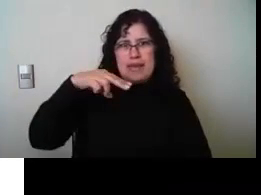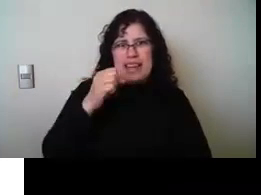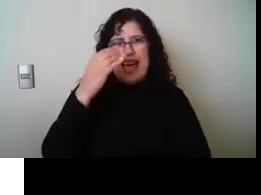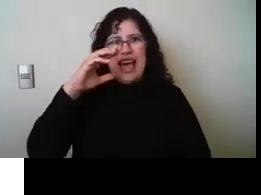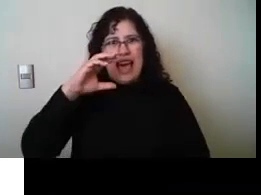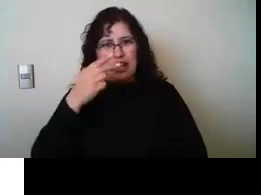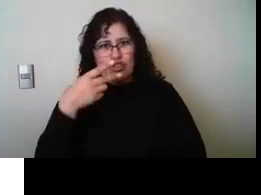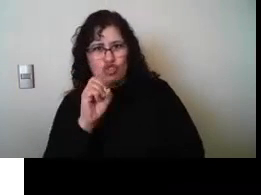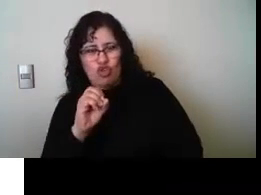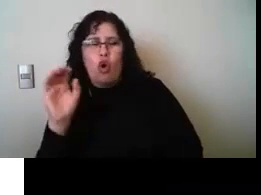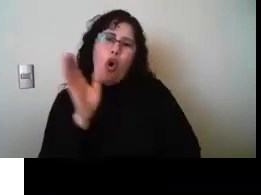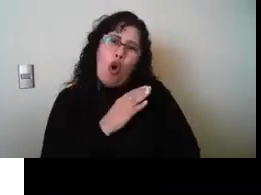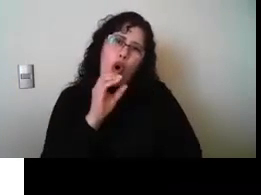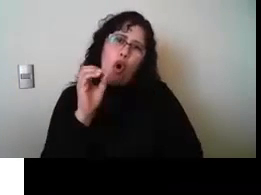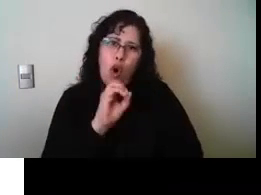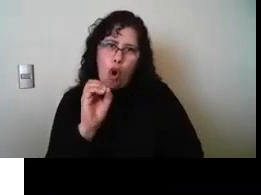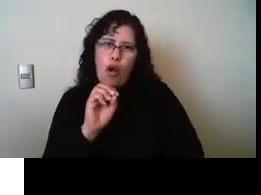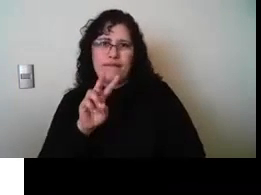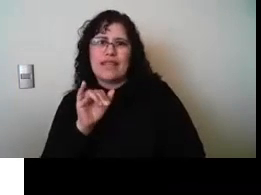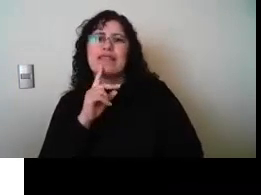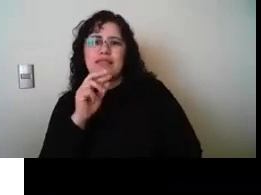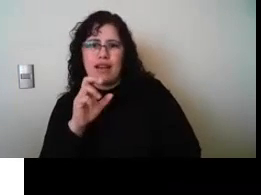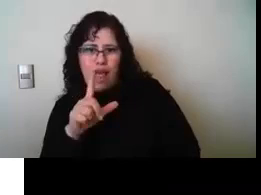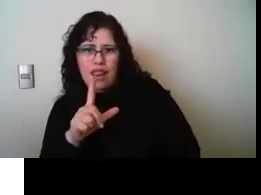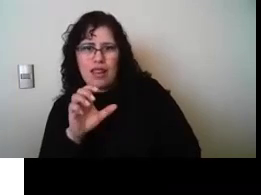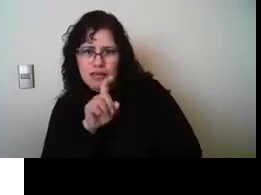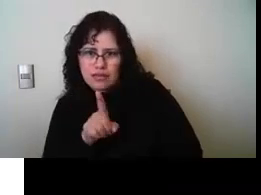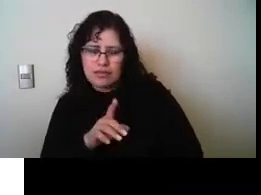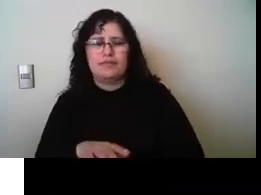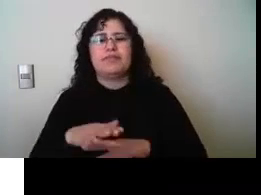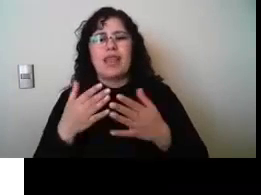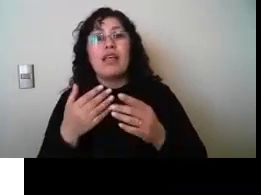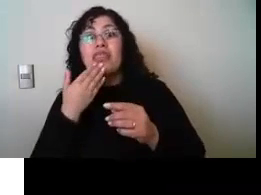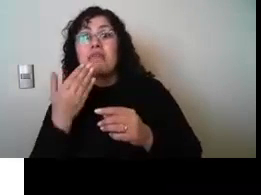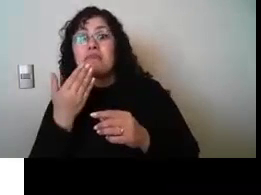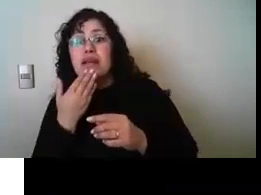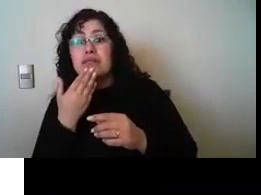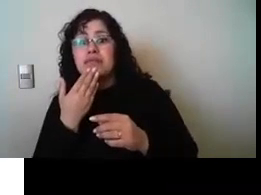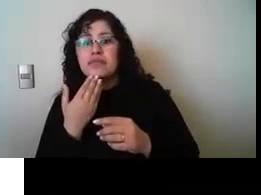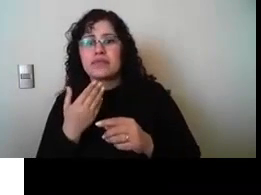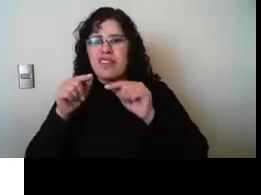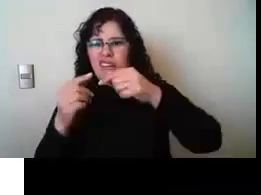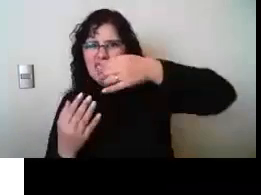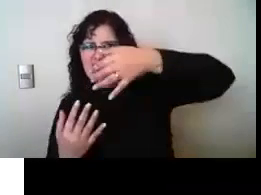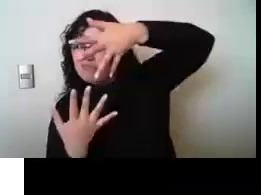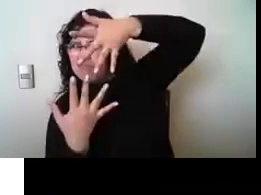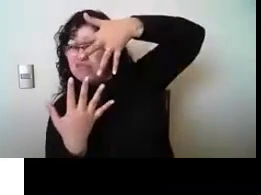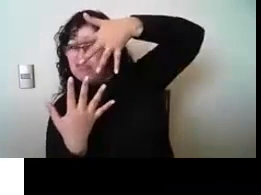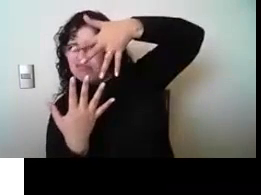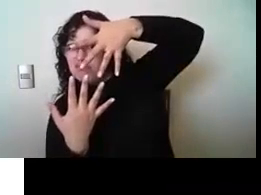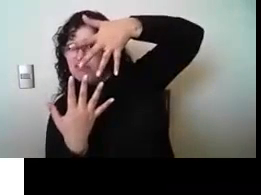la sinapsis entre las células bipolares y estas segundas neuronas, formando estos glomérulos